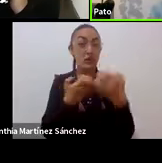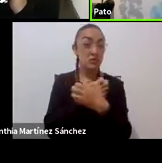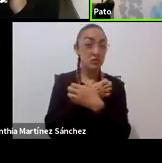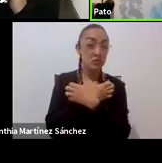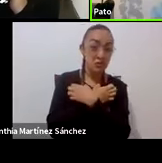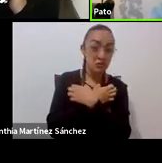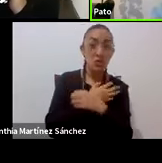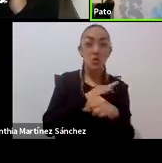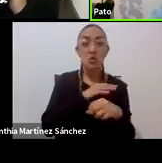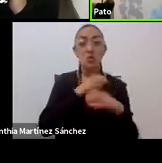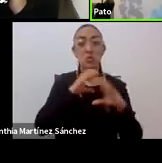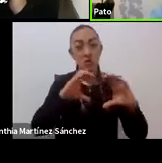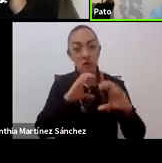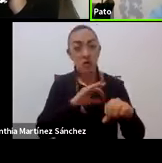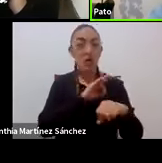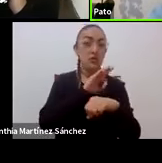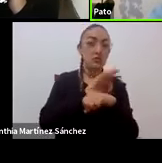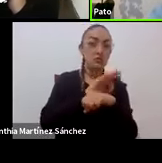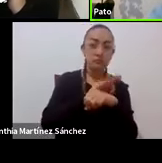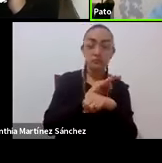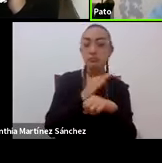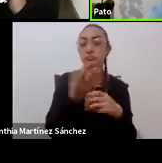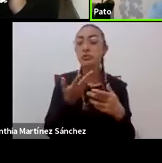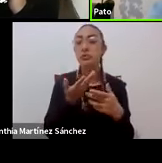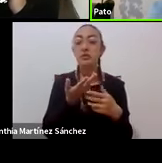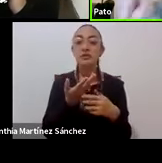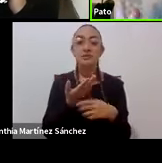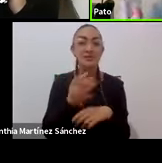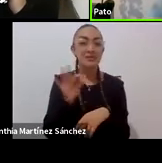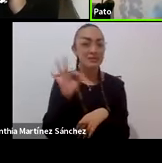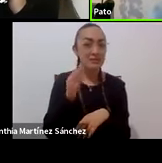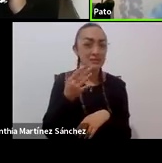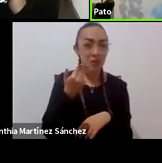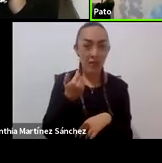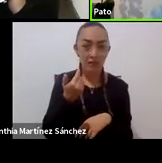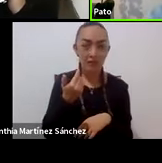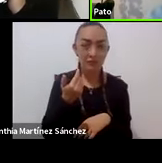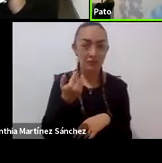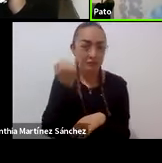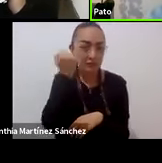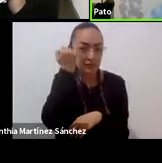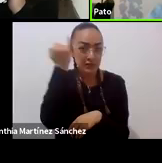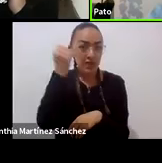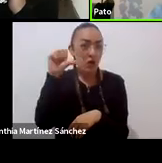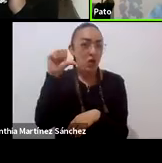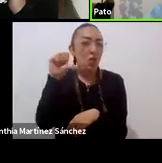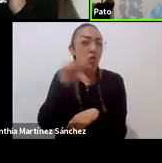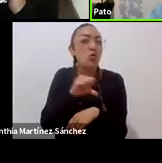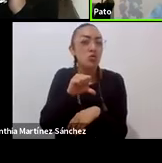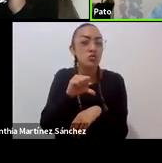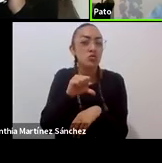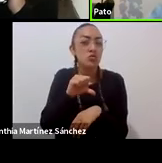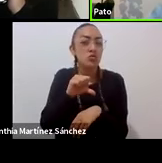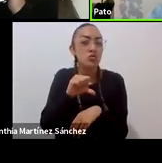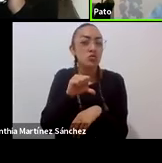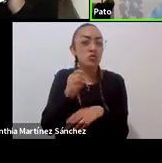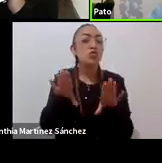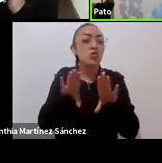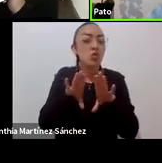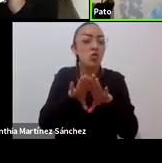de prevención social, pues, ¿cómo estaríamos hoy con el tema de la